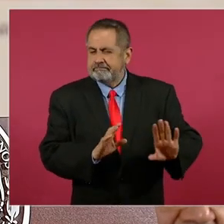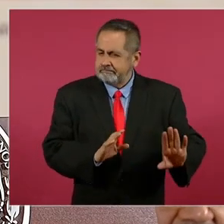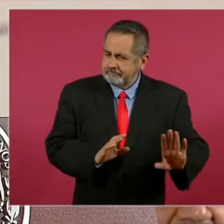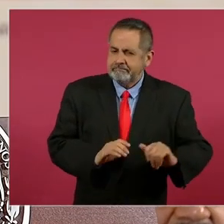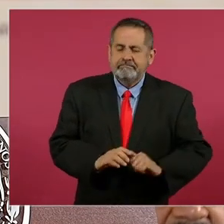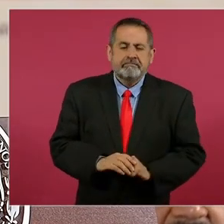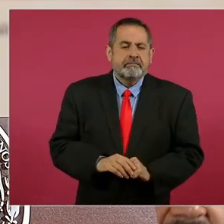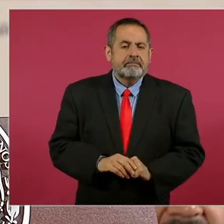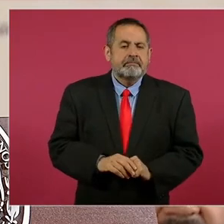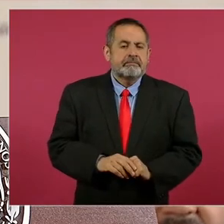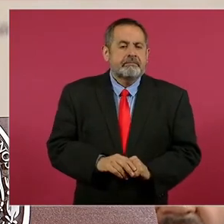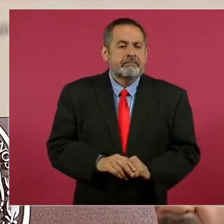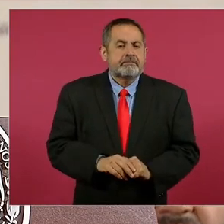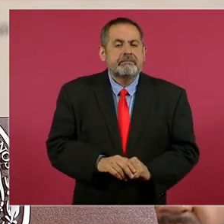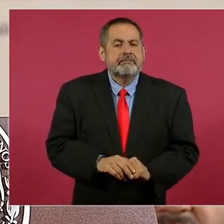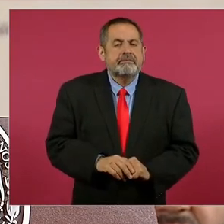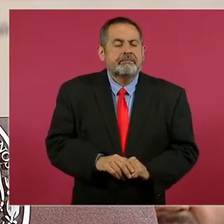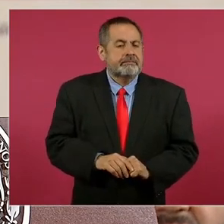¿sí?